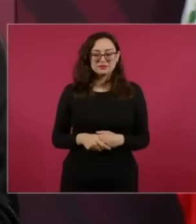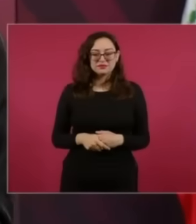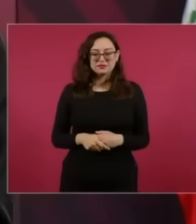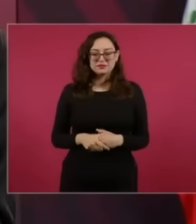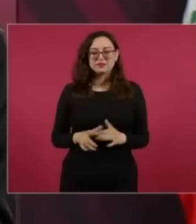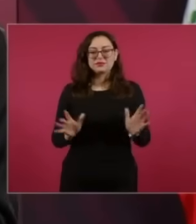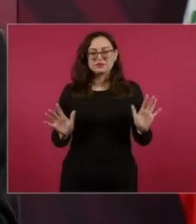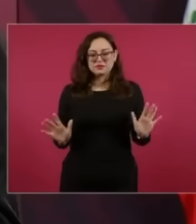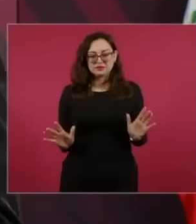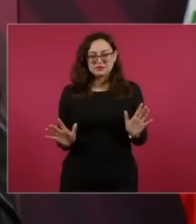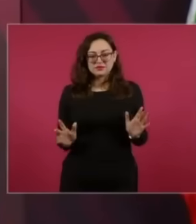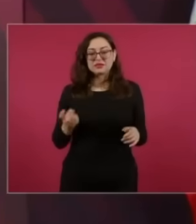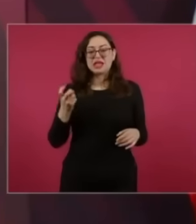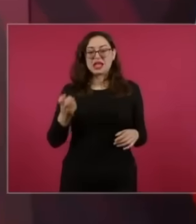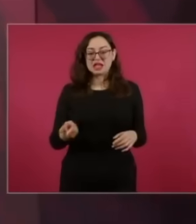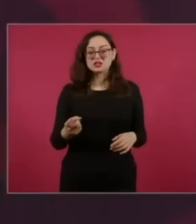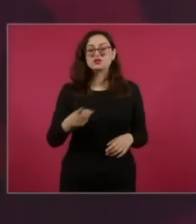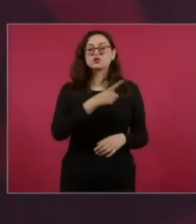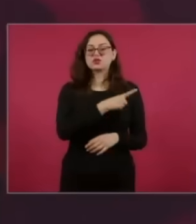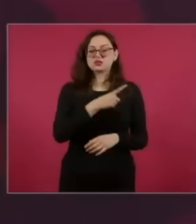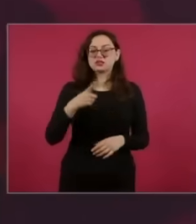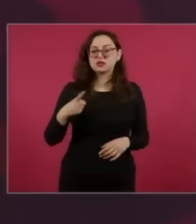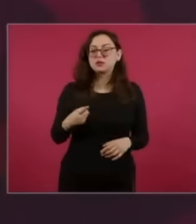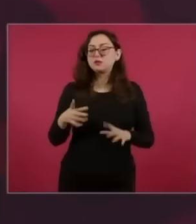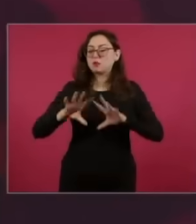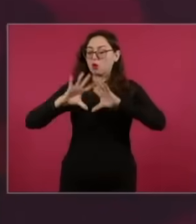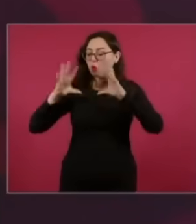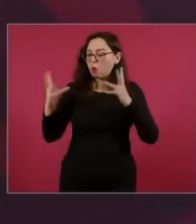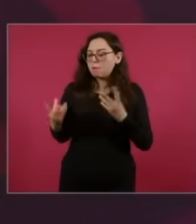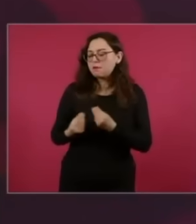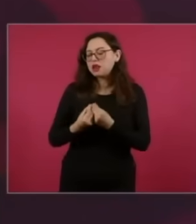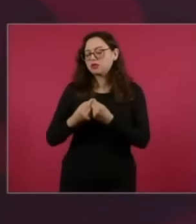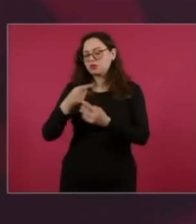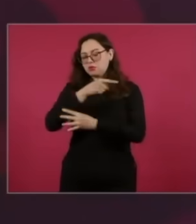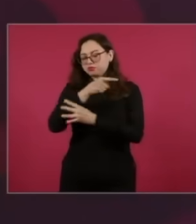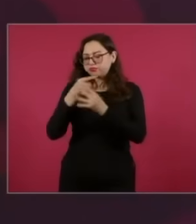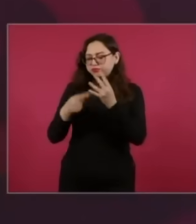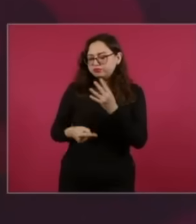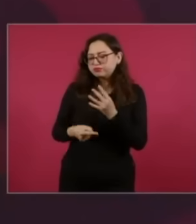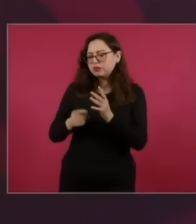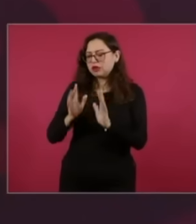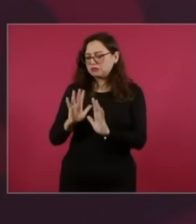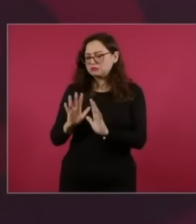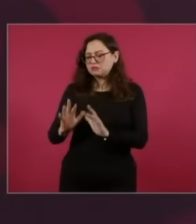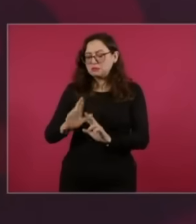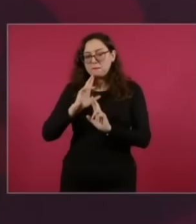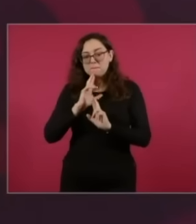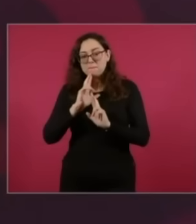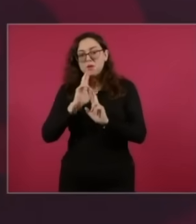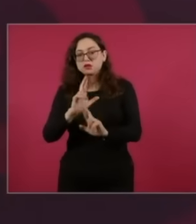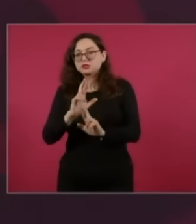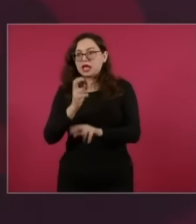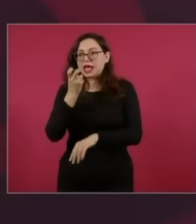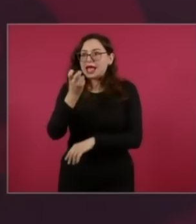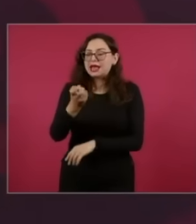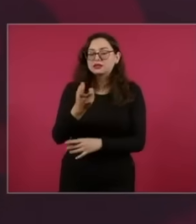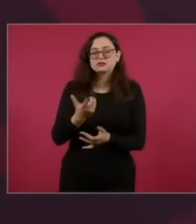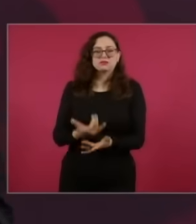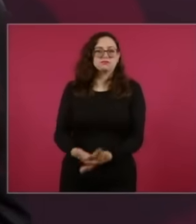hay que esperar a que se tengan los resultados ayer